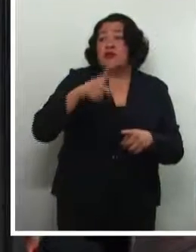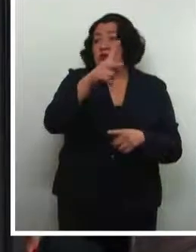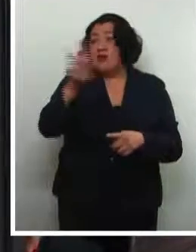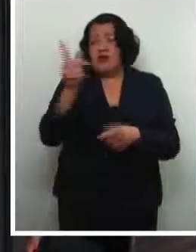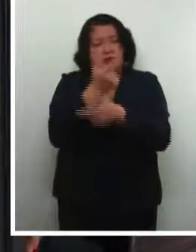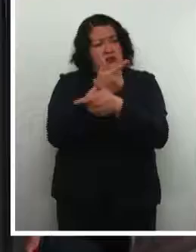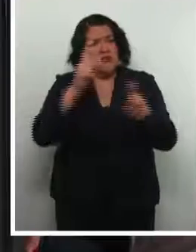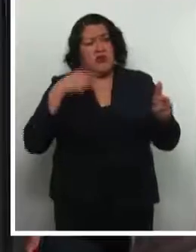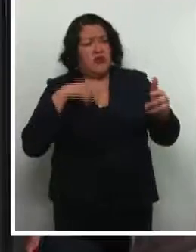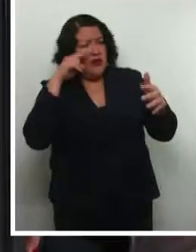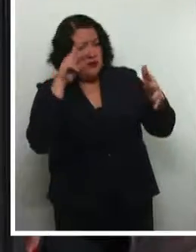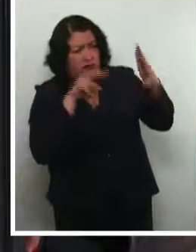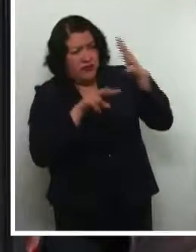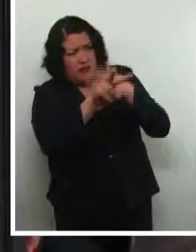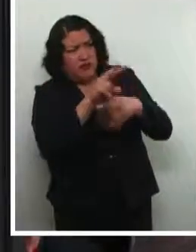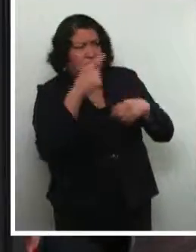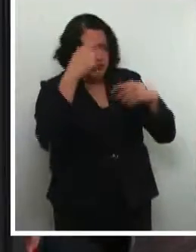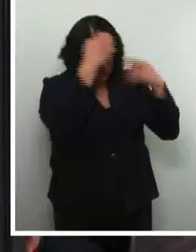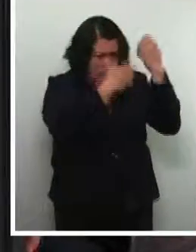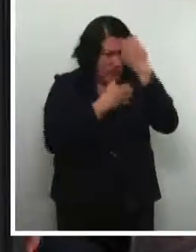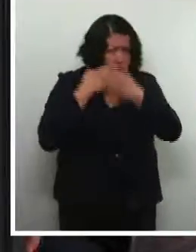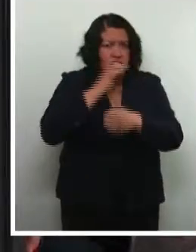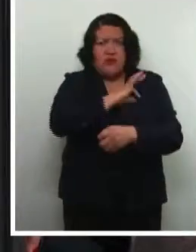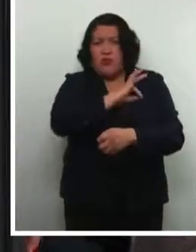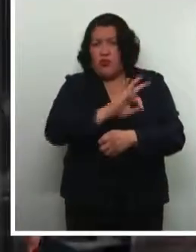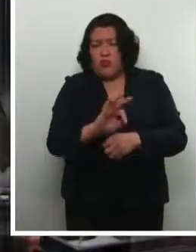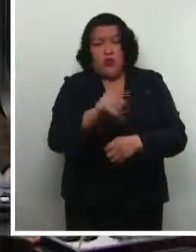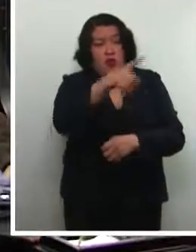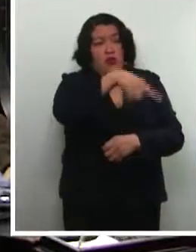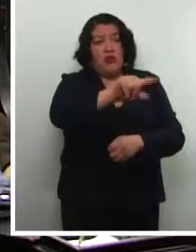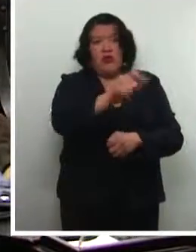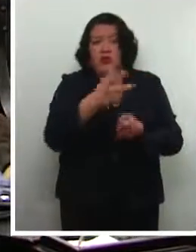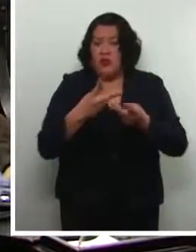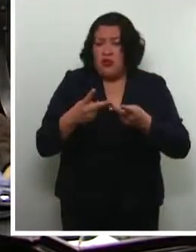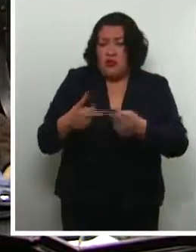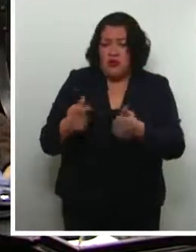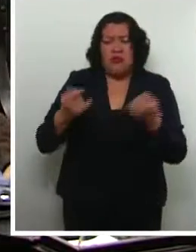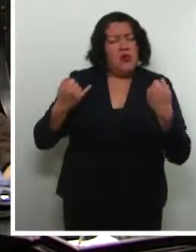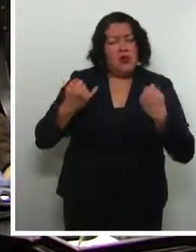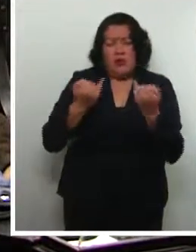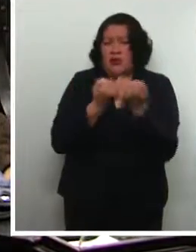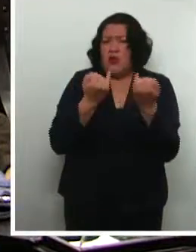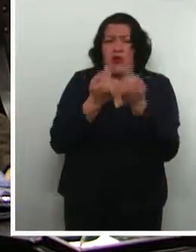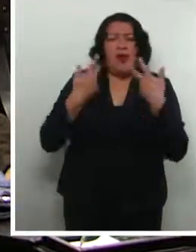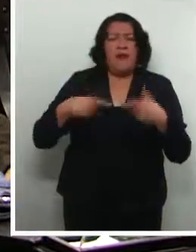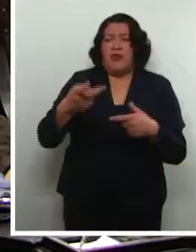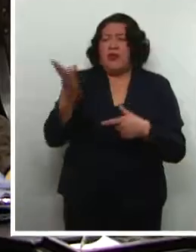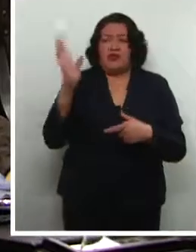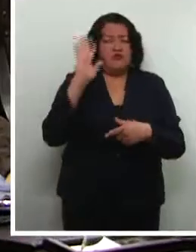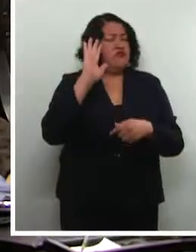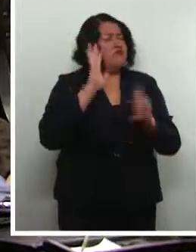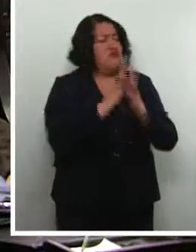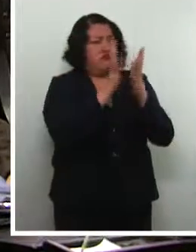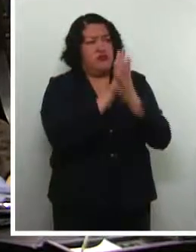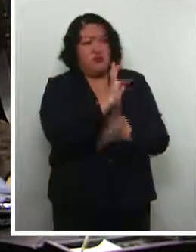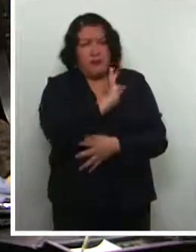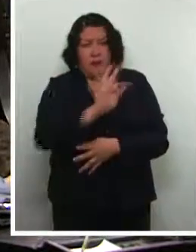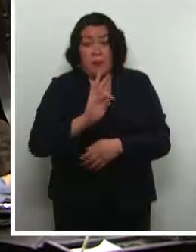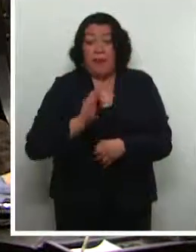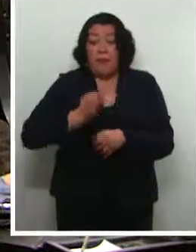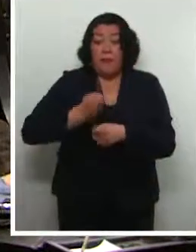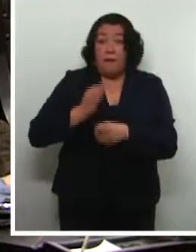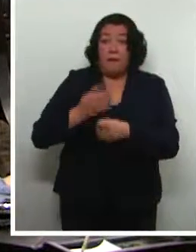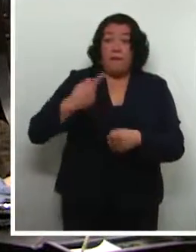programas, políticas y presupuestos públicos en los términos que establezca la ley. Hasta este momento